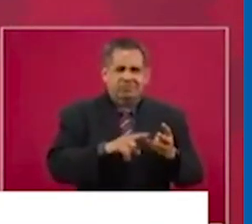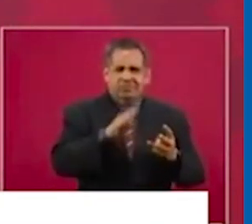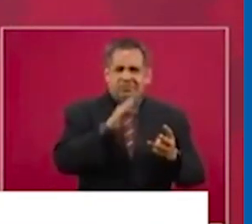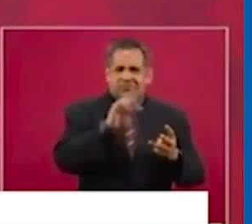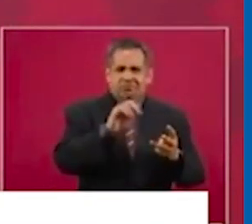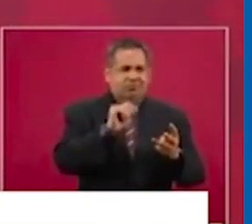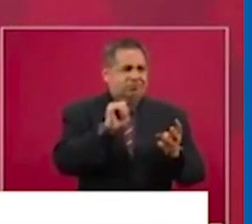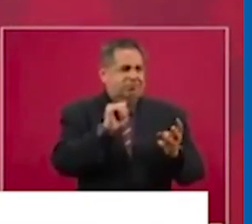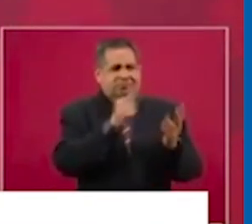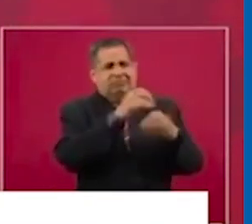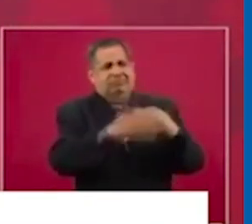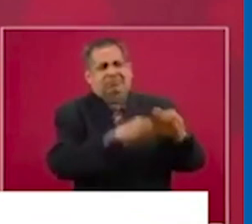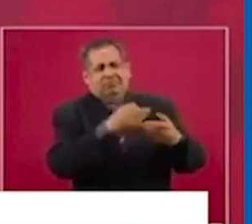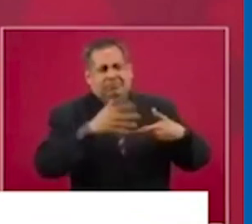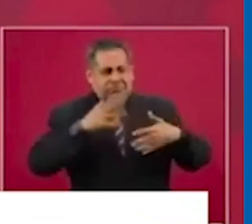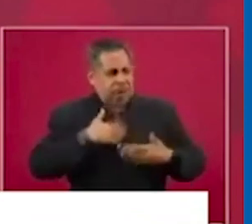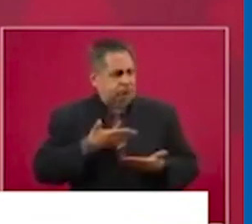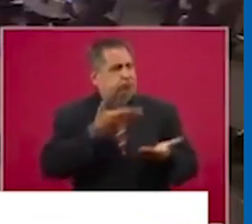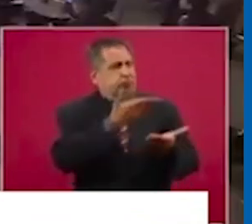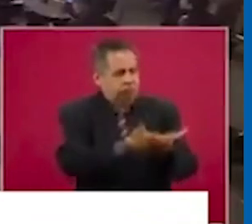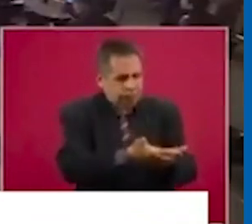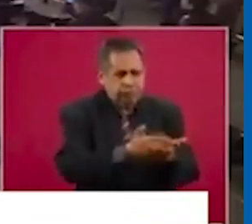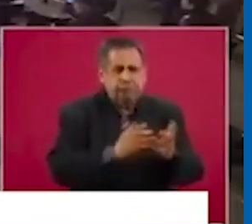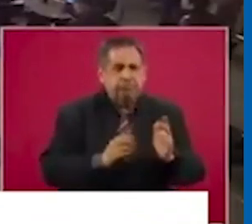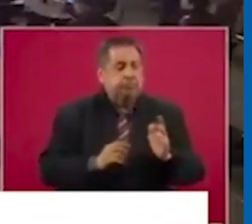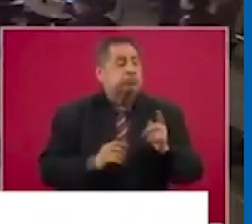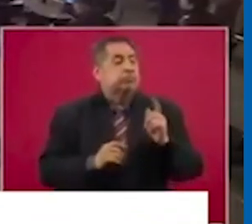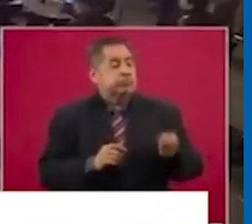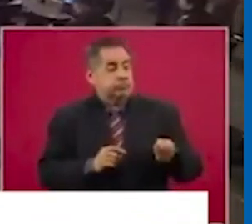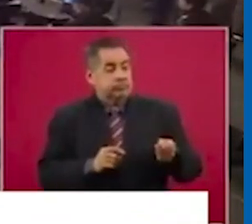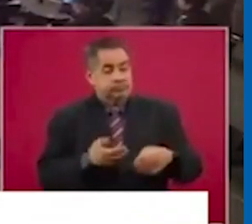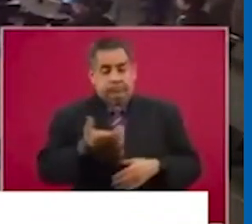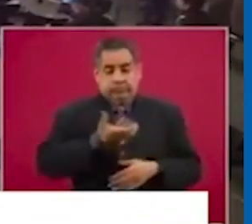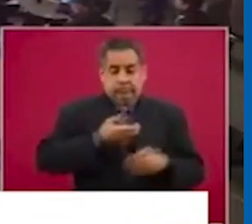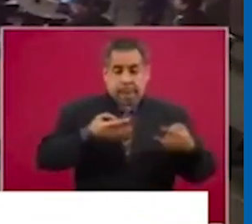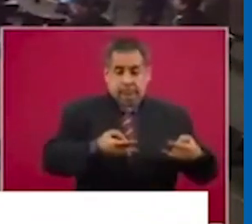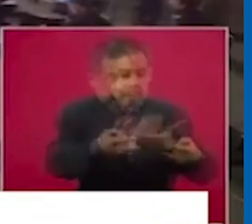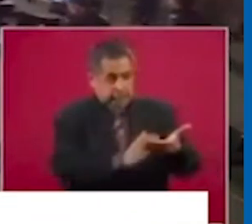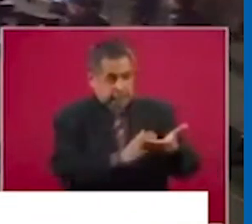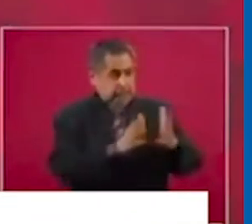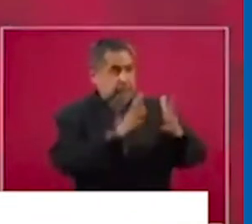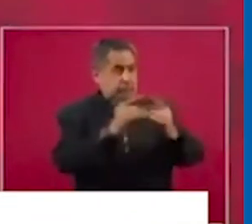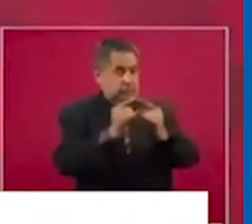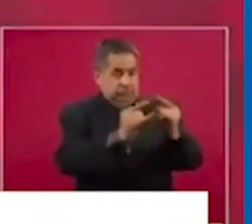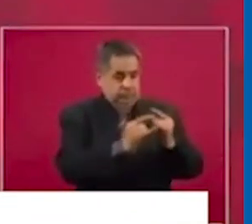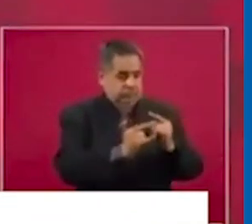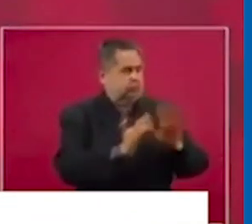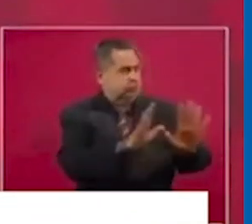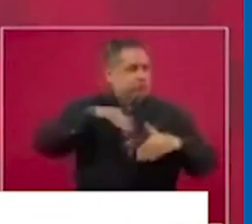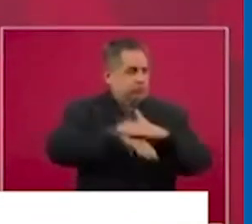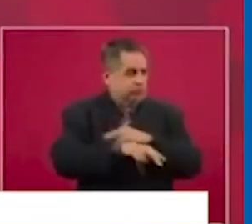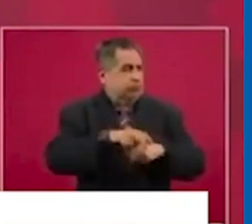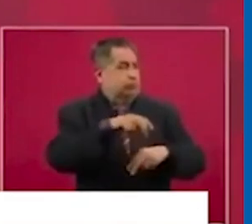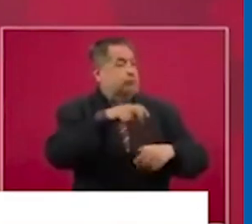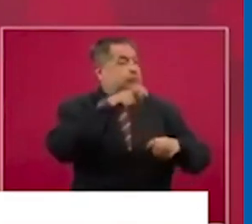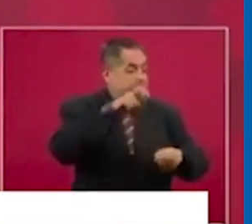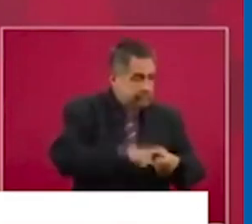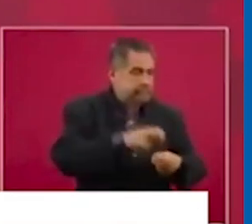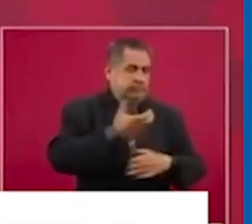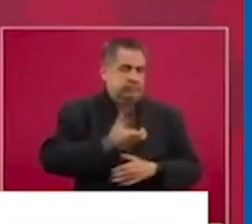y a todos, que nos den cuando menos un día al mes, que